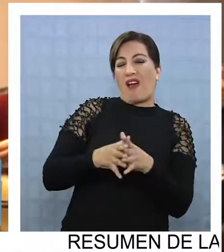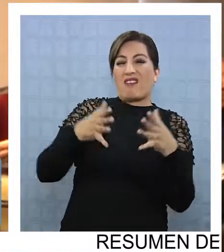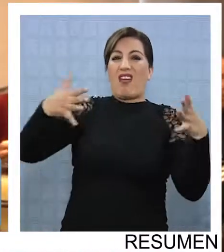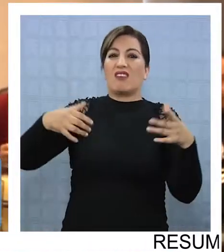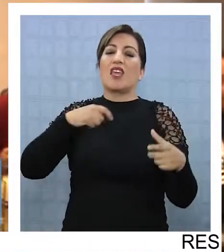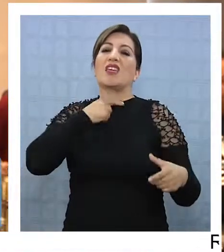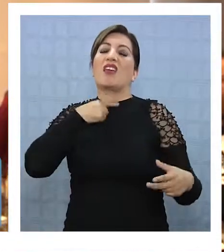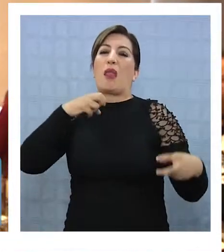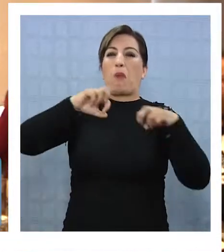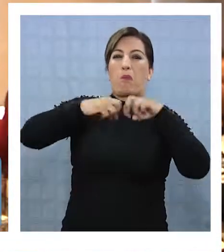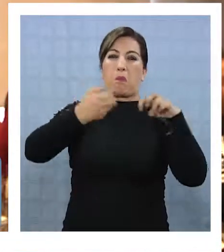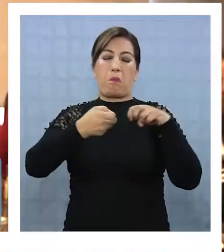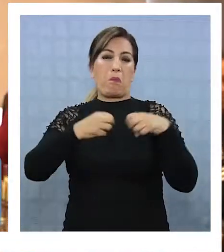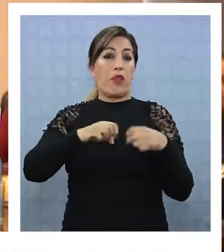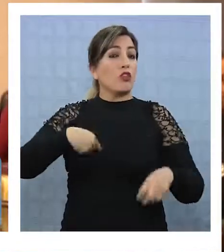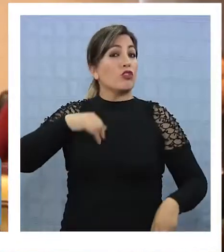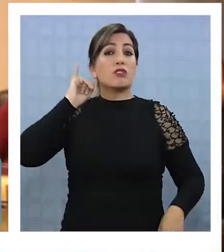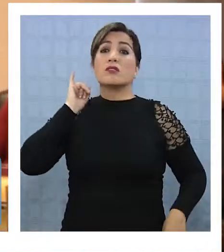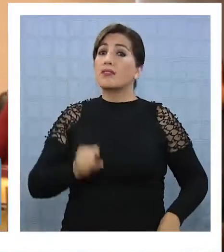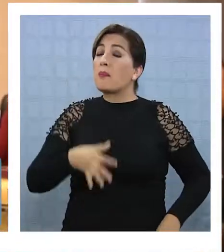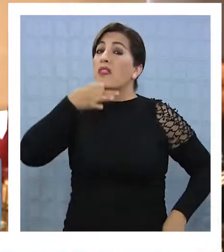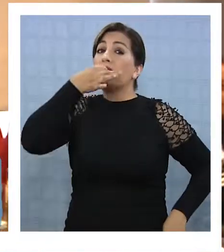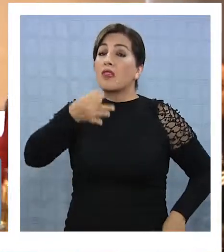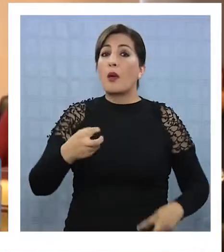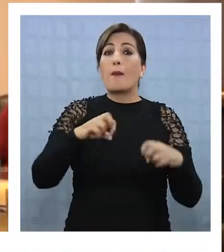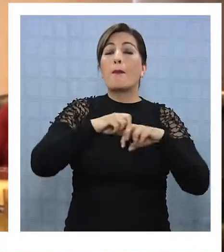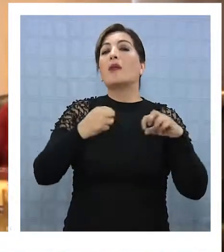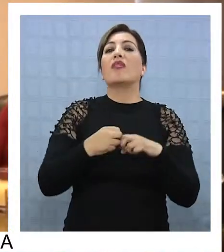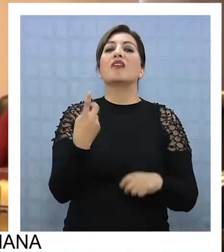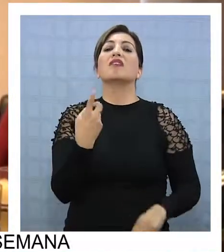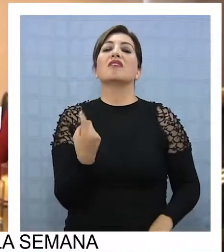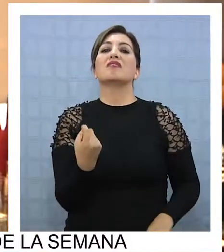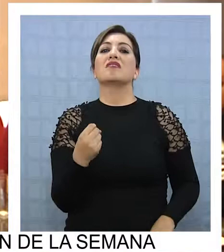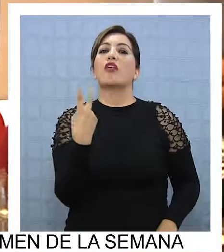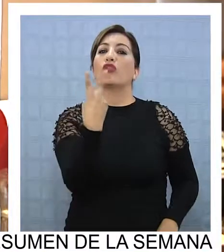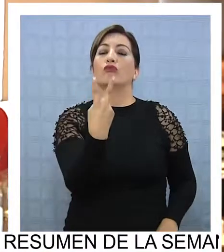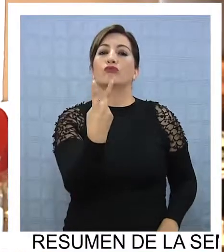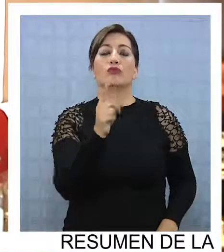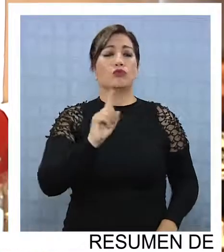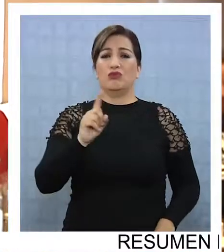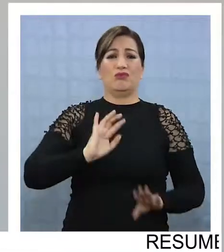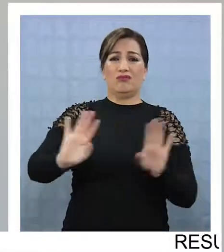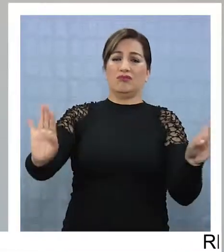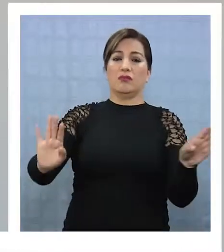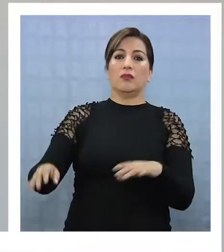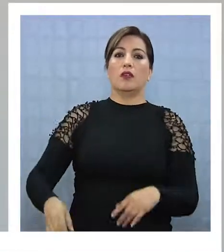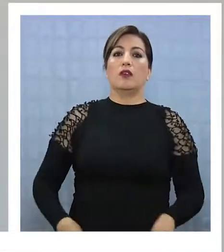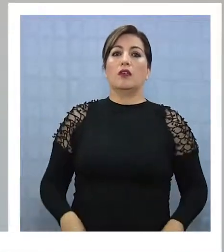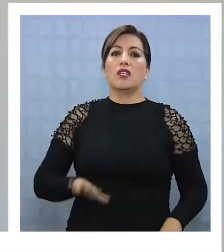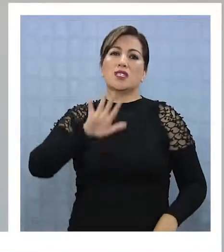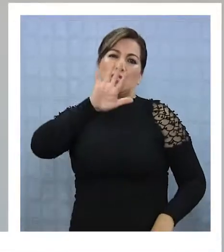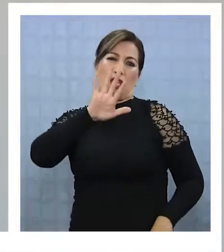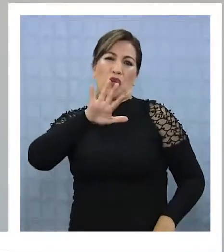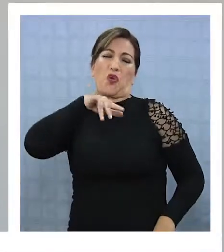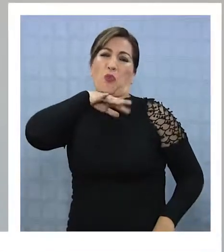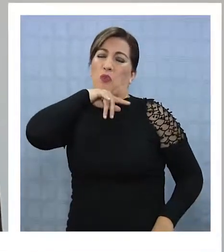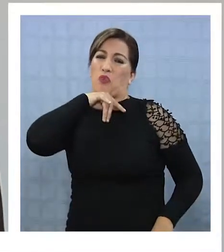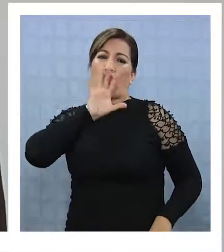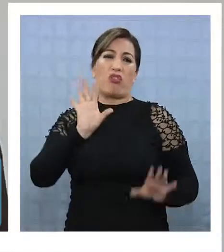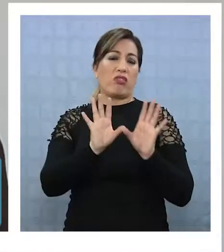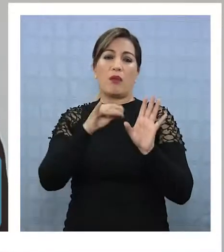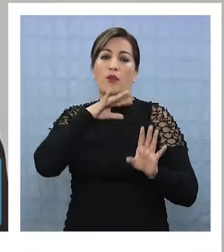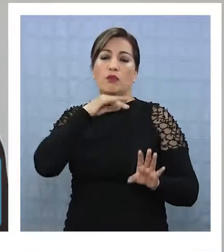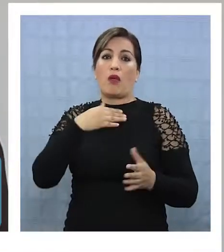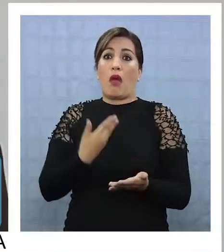polémica, querer pelear entre los consejeros? Yo siempre he dicho, para pelear se necesitan dos, yo no estoy para eso. Nos paramos no más de 5 o 10